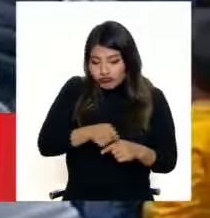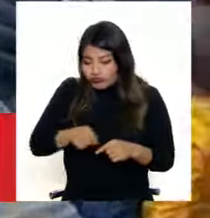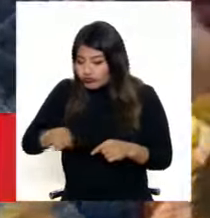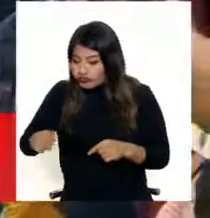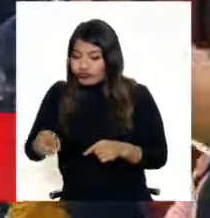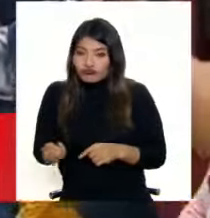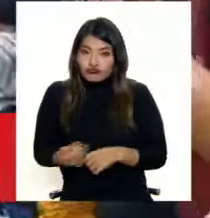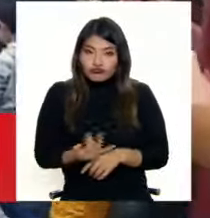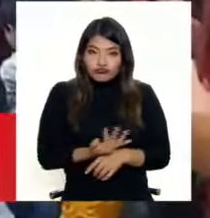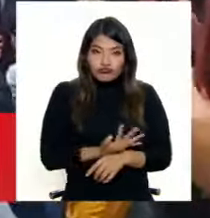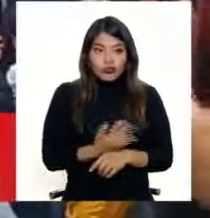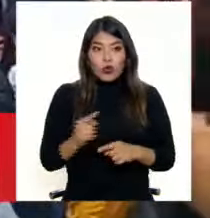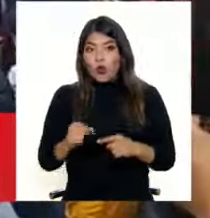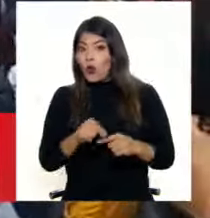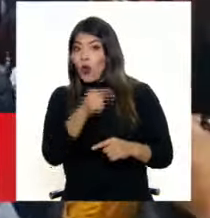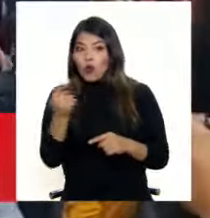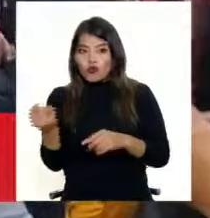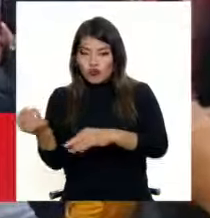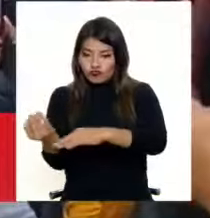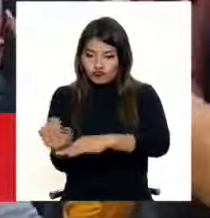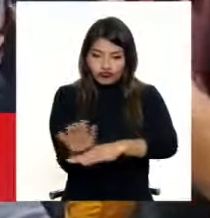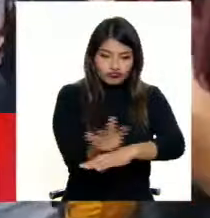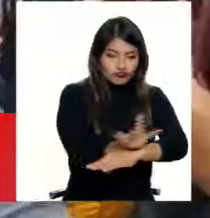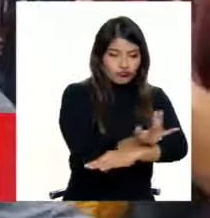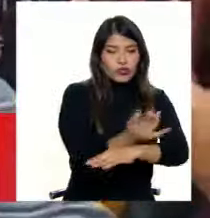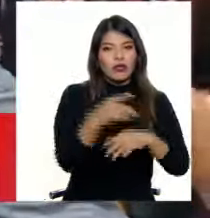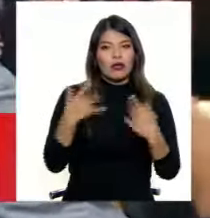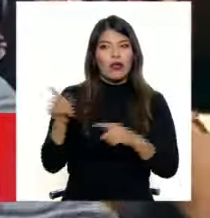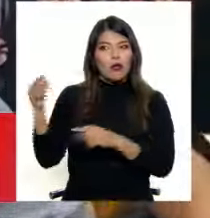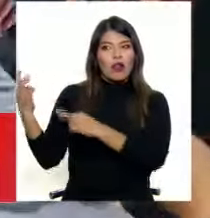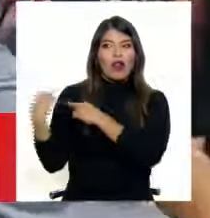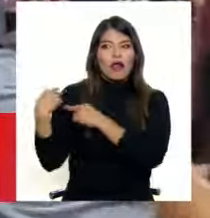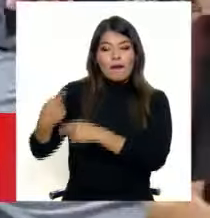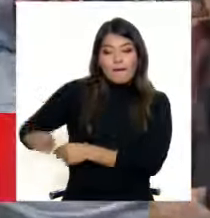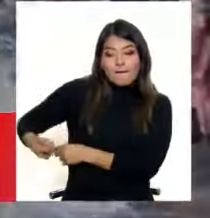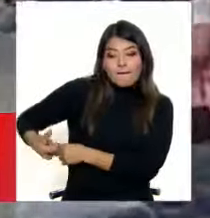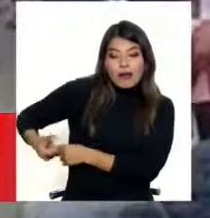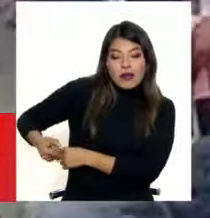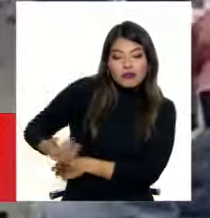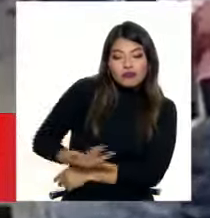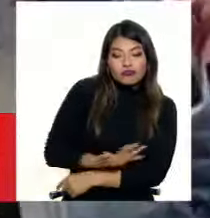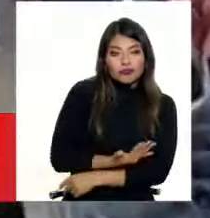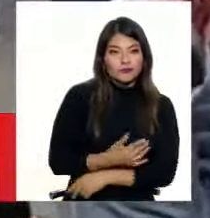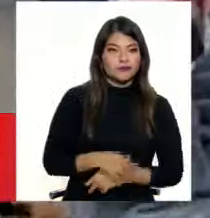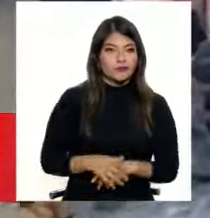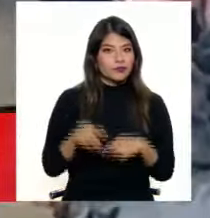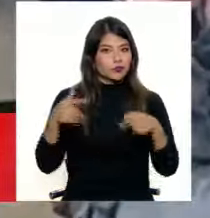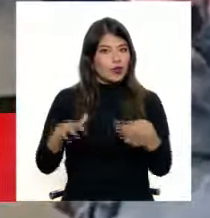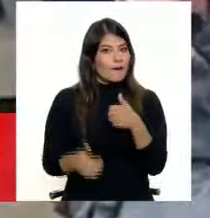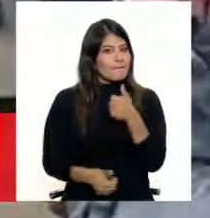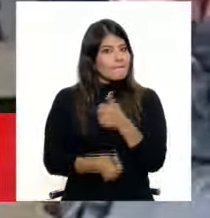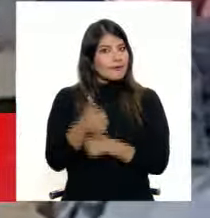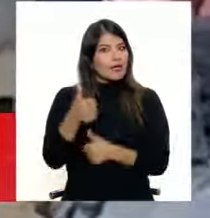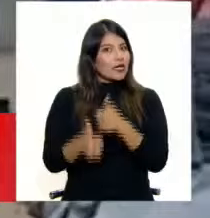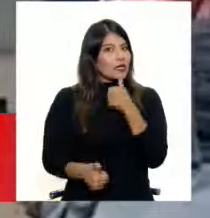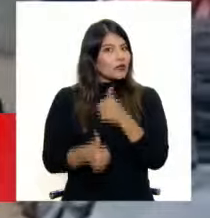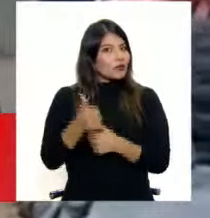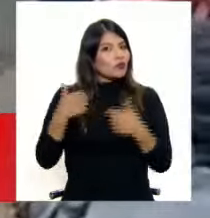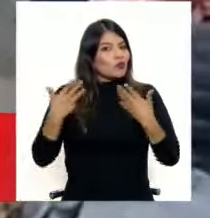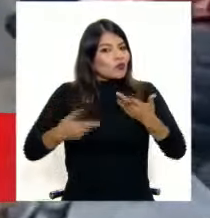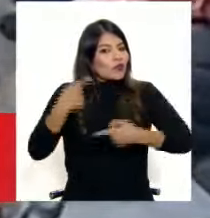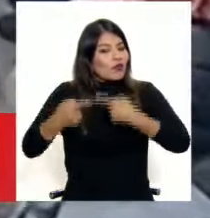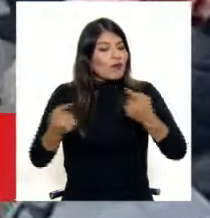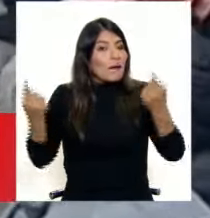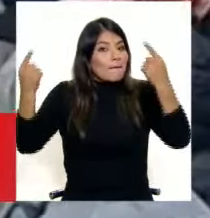pista Mientras que el otro es el responsable de prender el fuego este peligroso acto pudo acabar